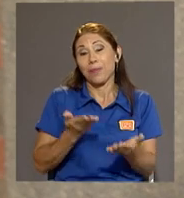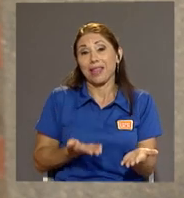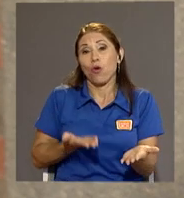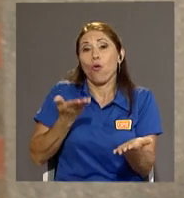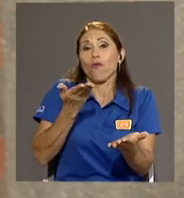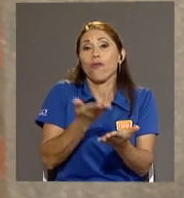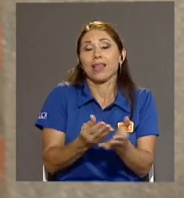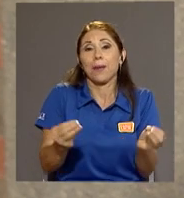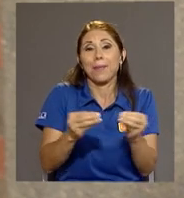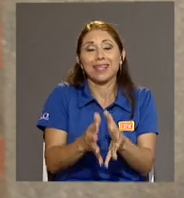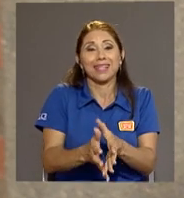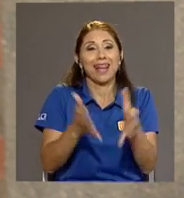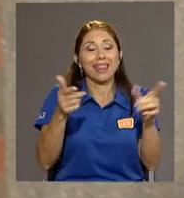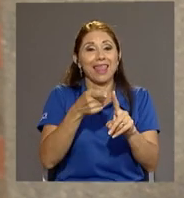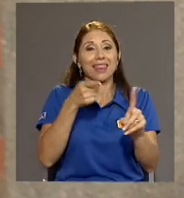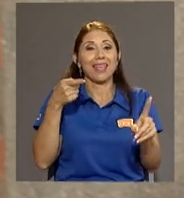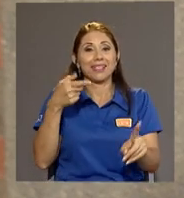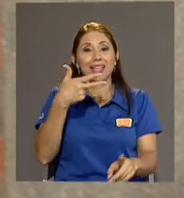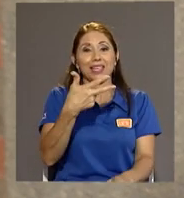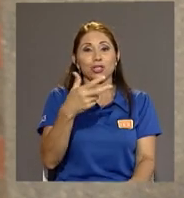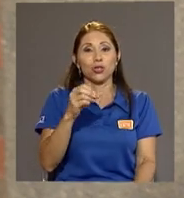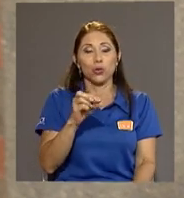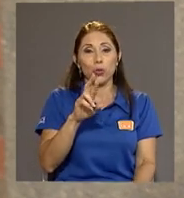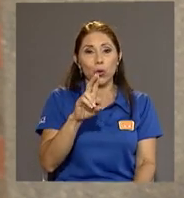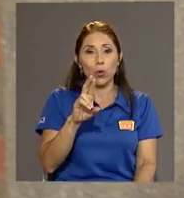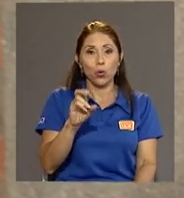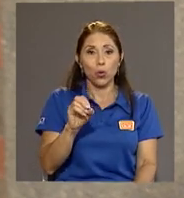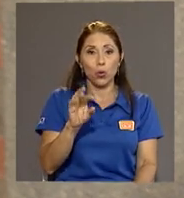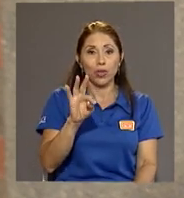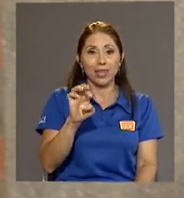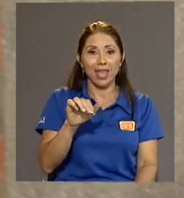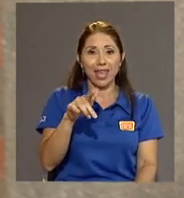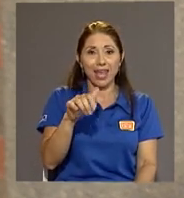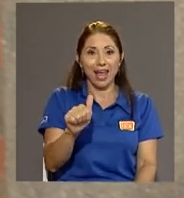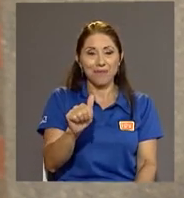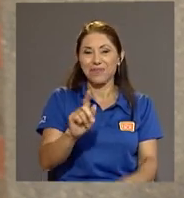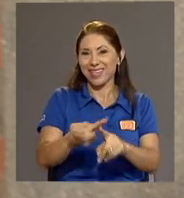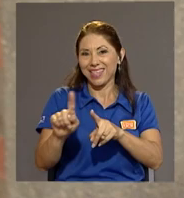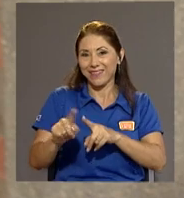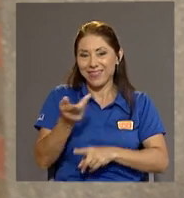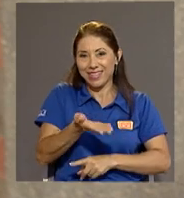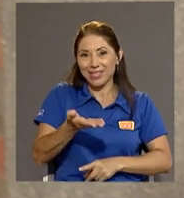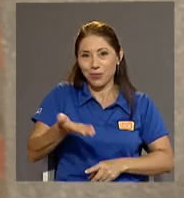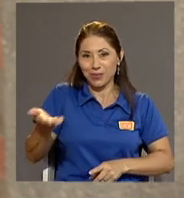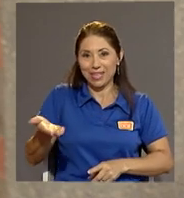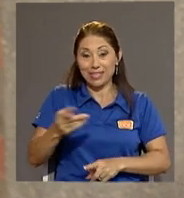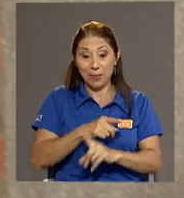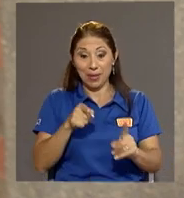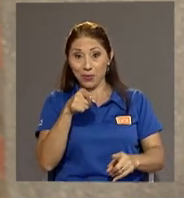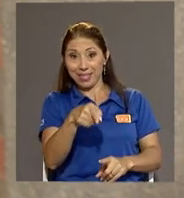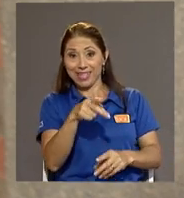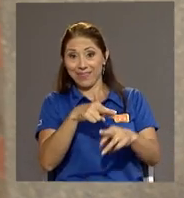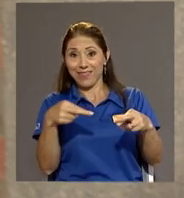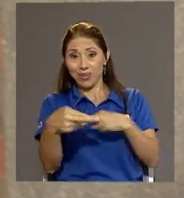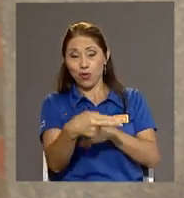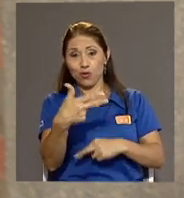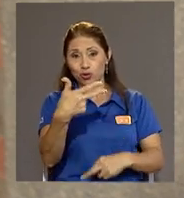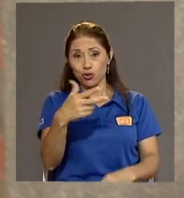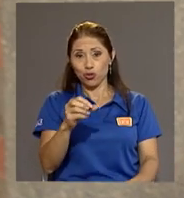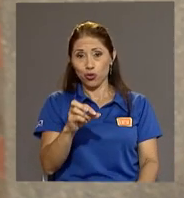de la región Chorotega, y hay una serie de otras cosas, pero la región Chorotega ahora tiene